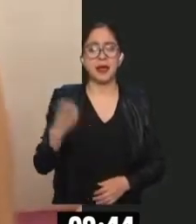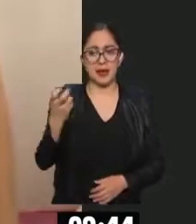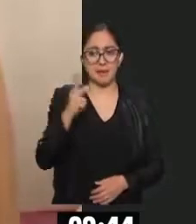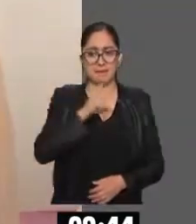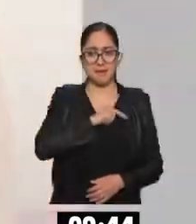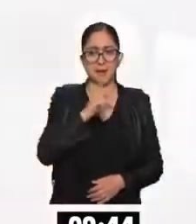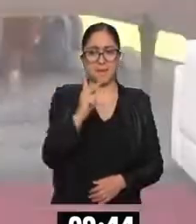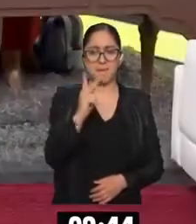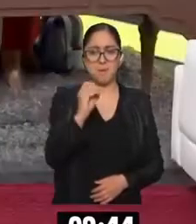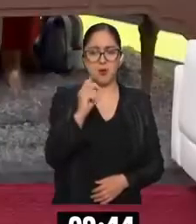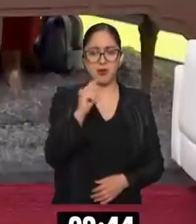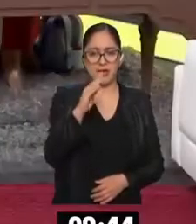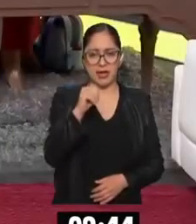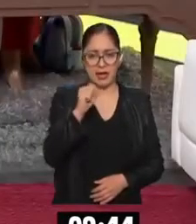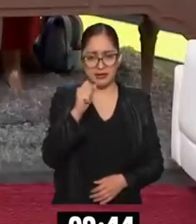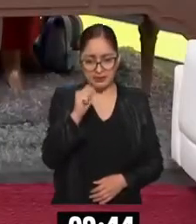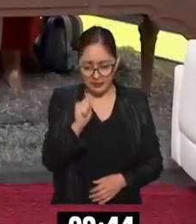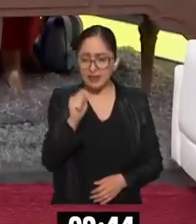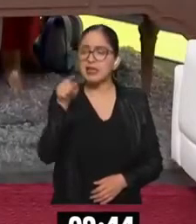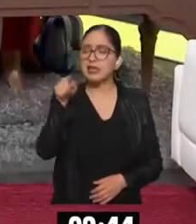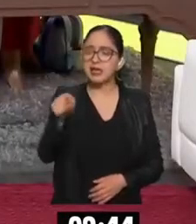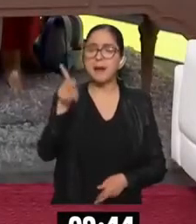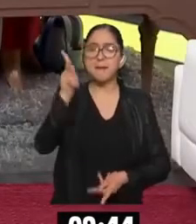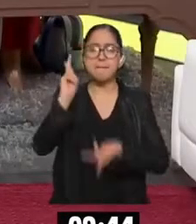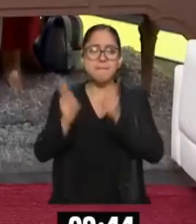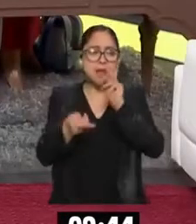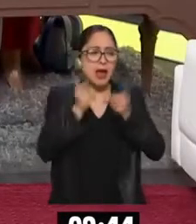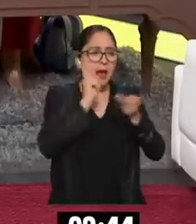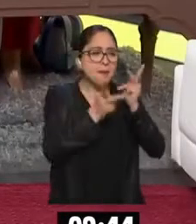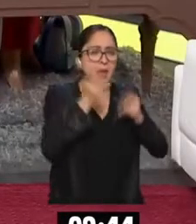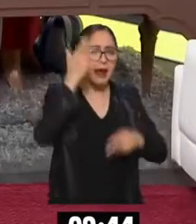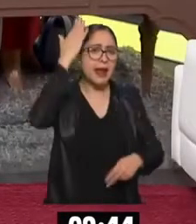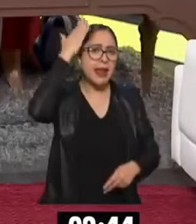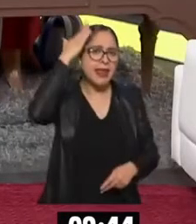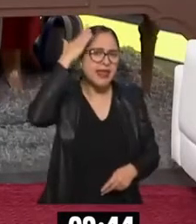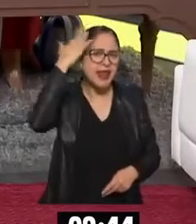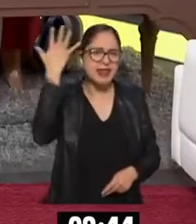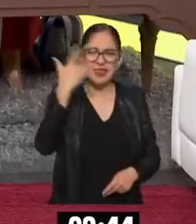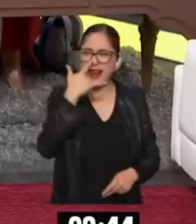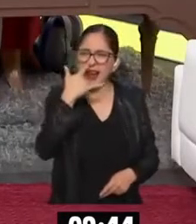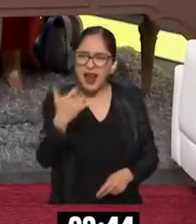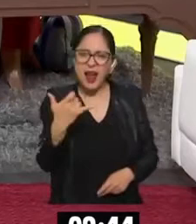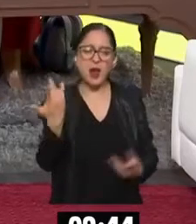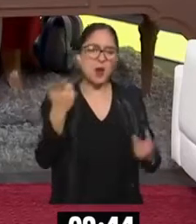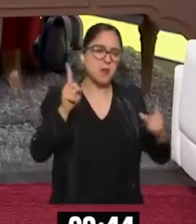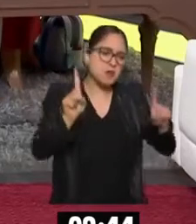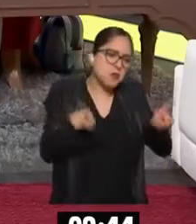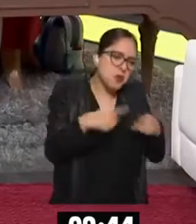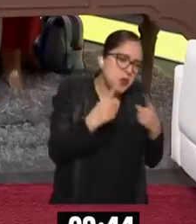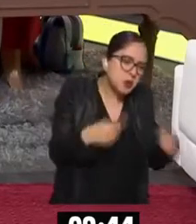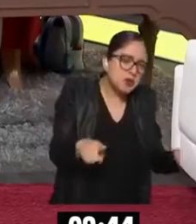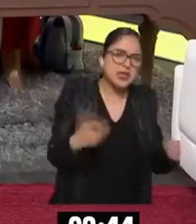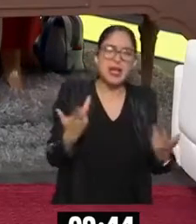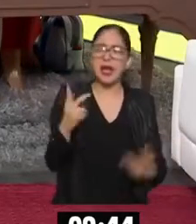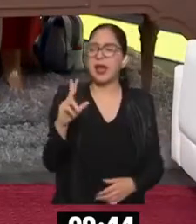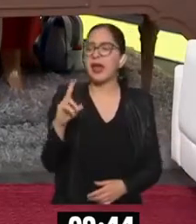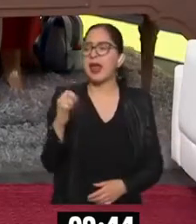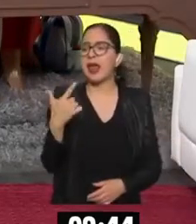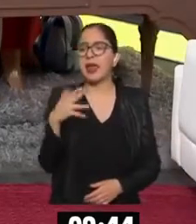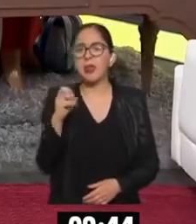podcast en donde tengo charlas con líderes poco convencionales. ¡Qué desde chido! La música, desde el